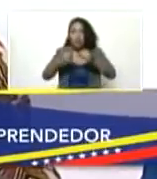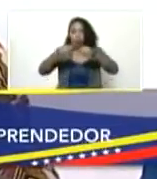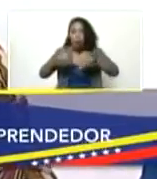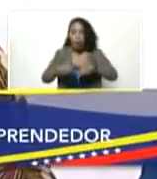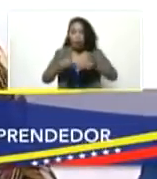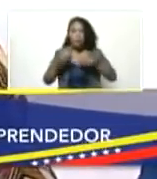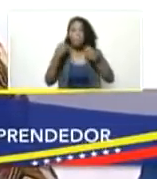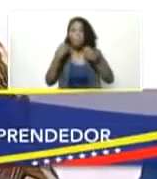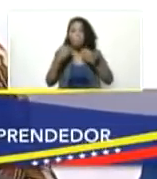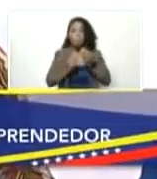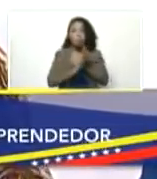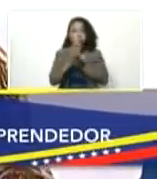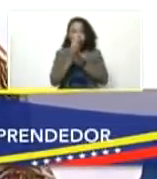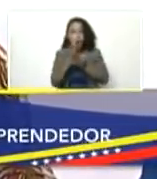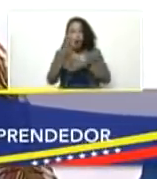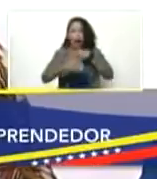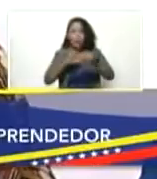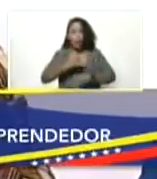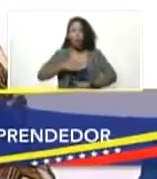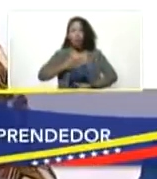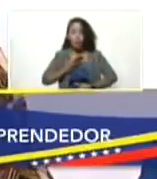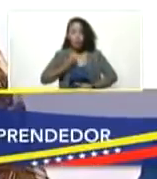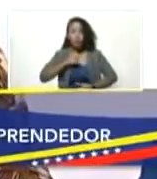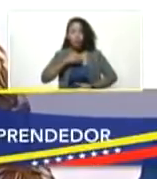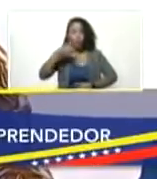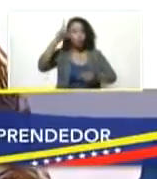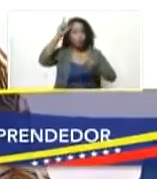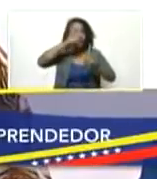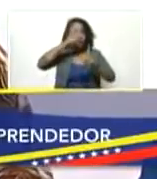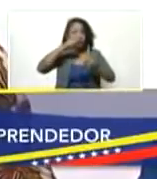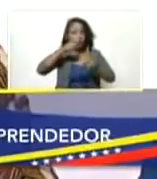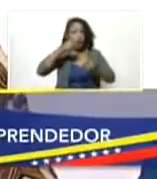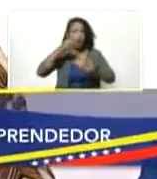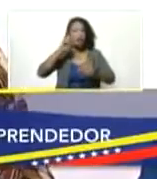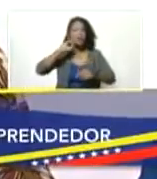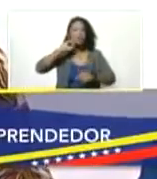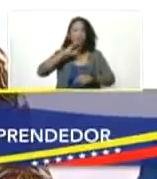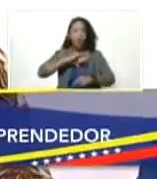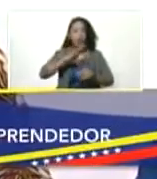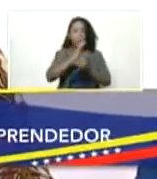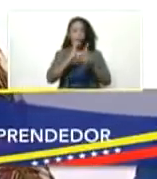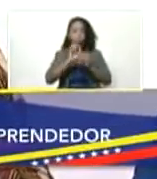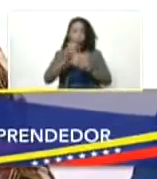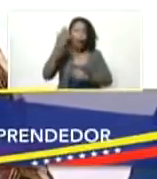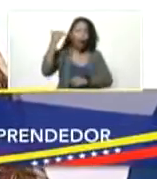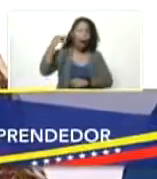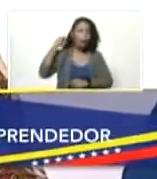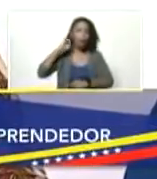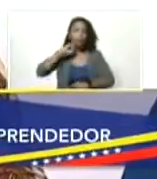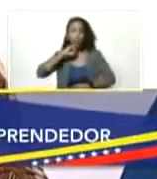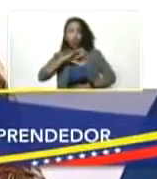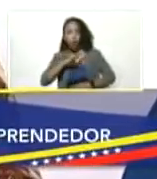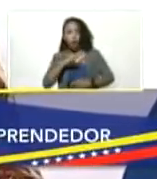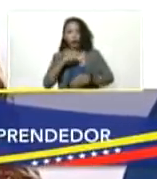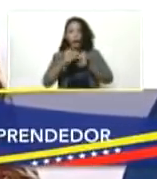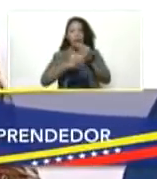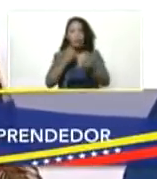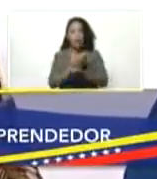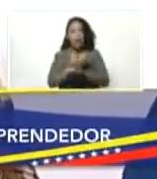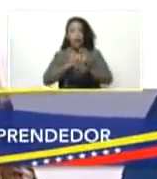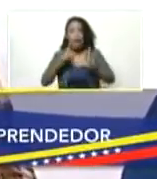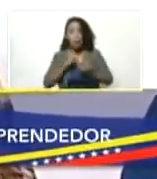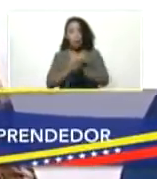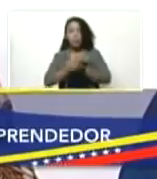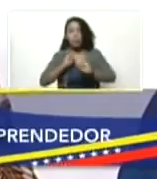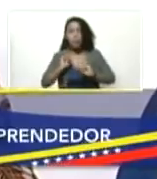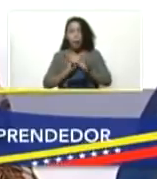emprender, desarrollar nuestro país y hacer lo posible, como lo enseñaron nuestros ancestros y ancestras en la época de la esclavitud, a ser libre e independiente. Y